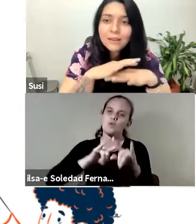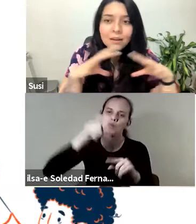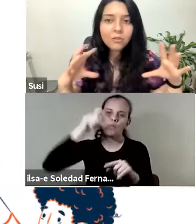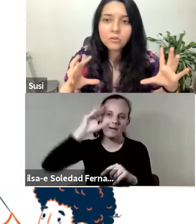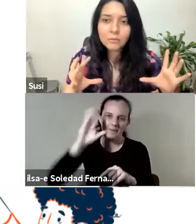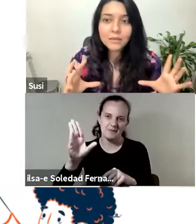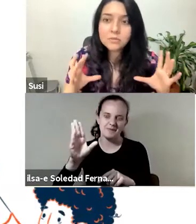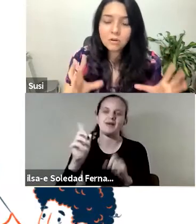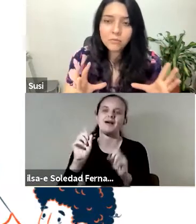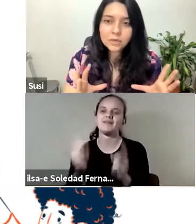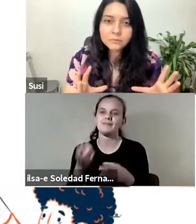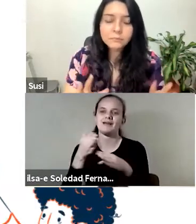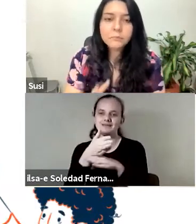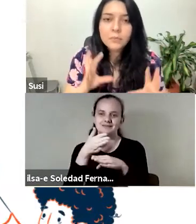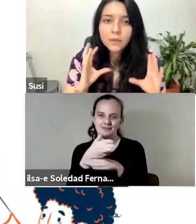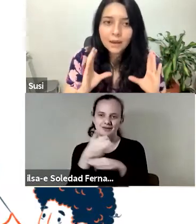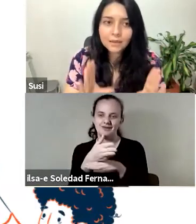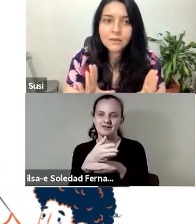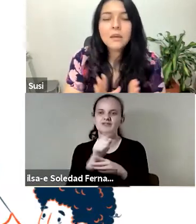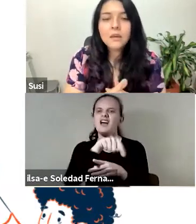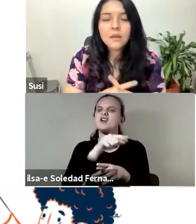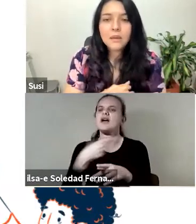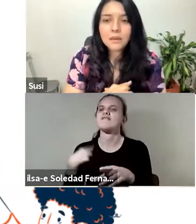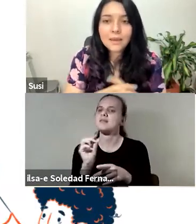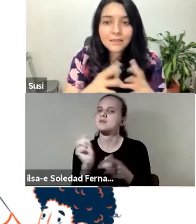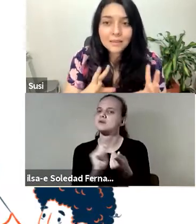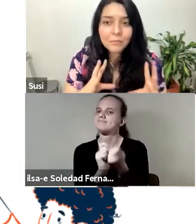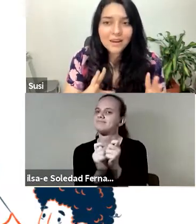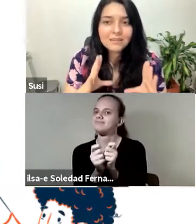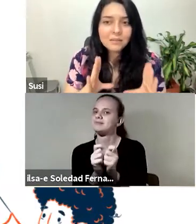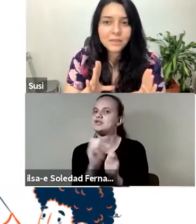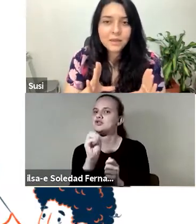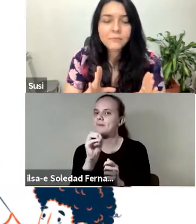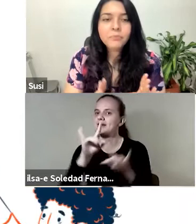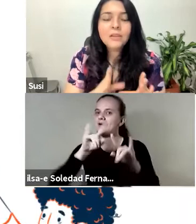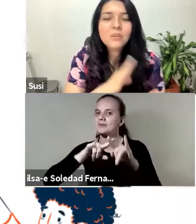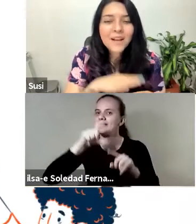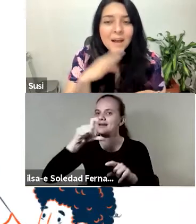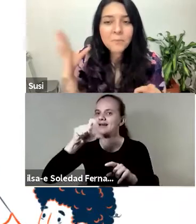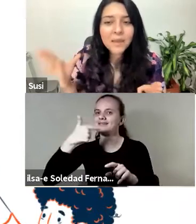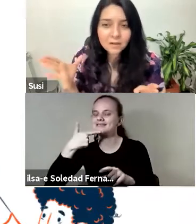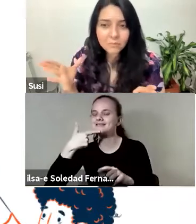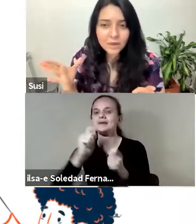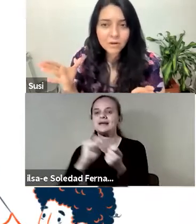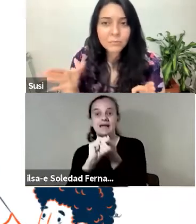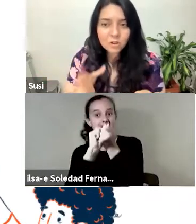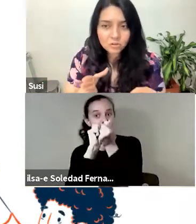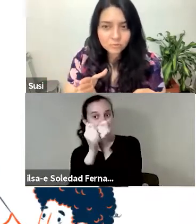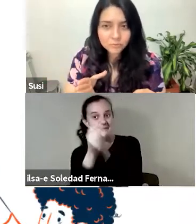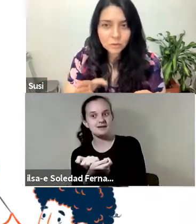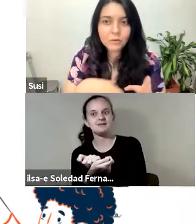automáticos. Cualquier lado donde vean software, ahí está también la accesibilidad. Entonces va a cambiar el nombre